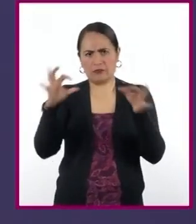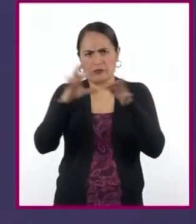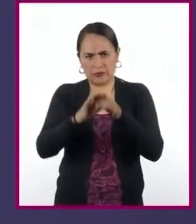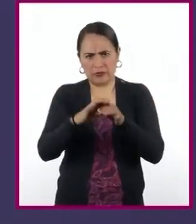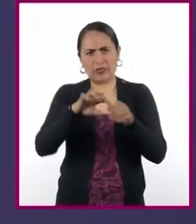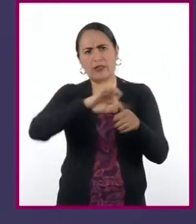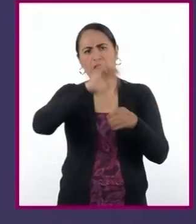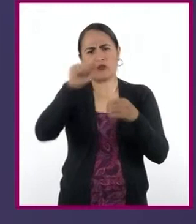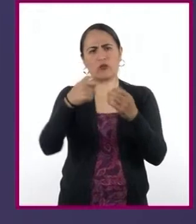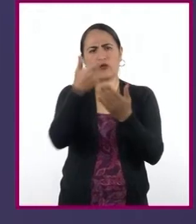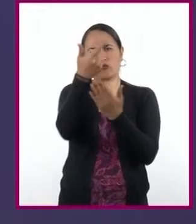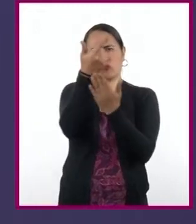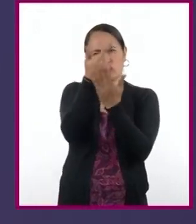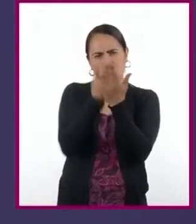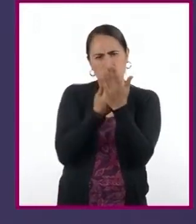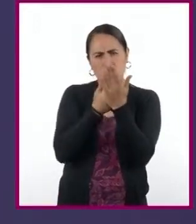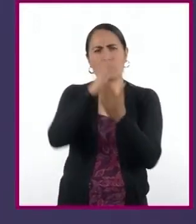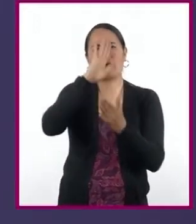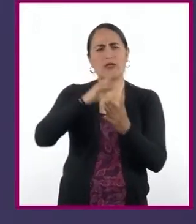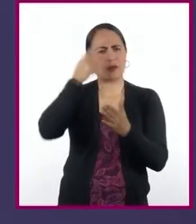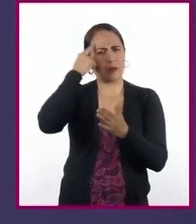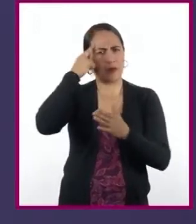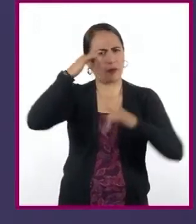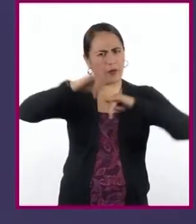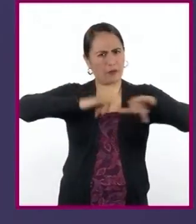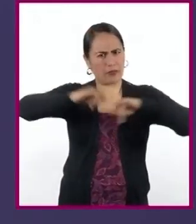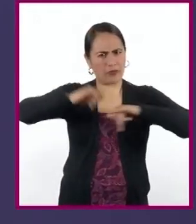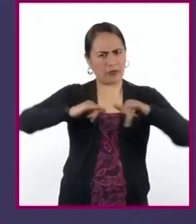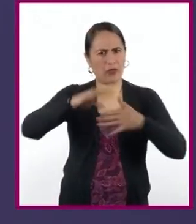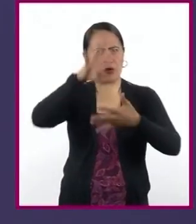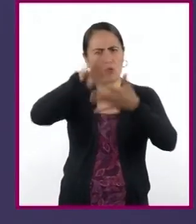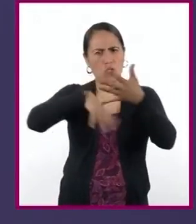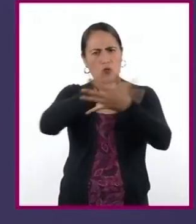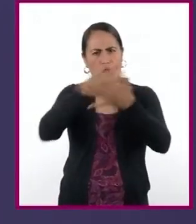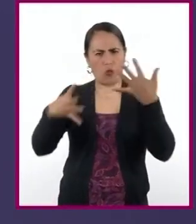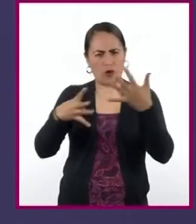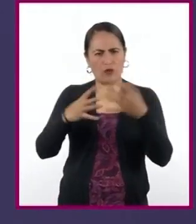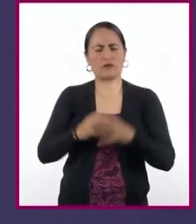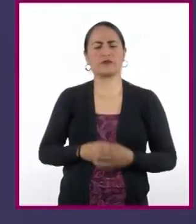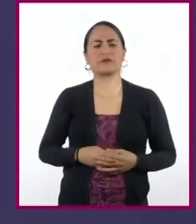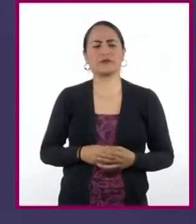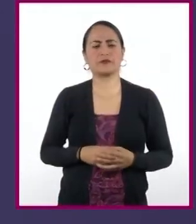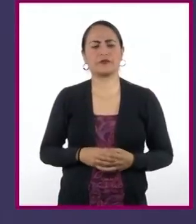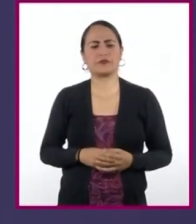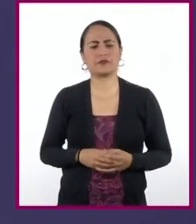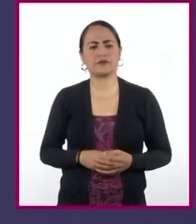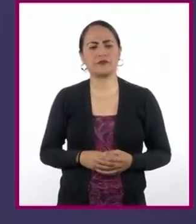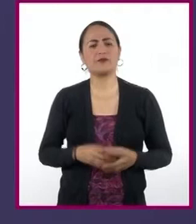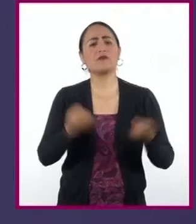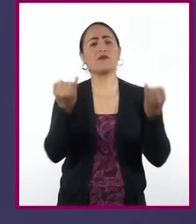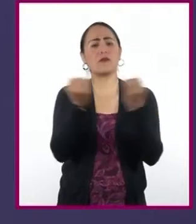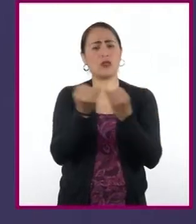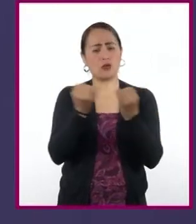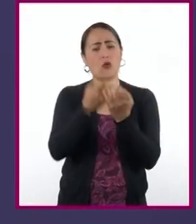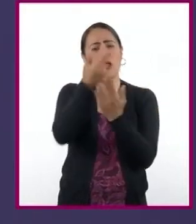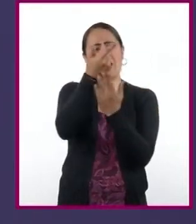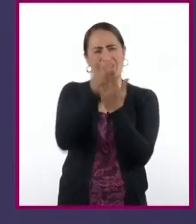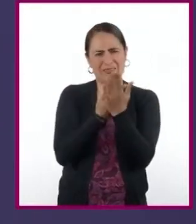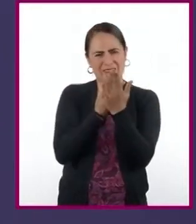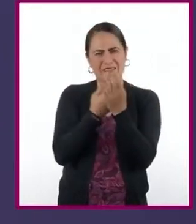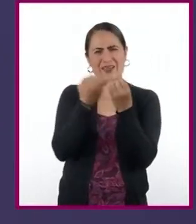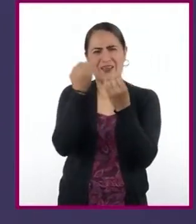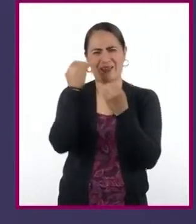un organizador gráfico como un mapa mental, un cuadro sinóptico o un mapa conceptual. También pueden hacer una lista de ideas